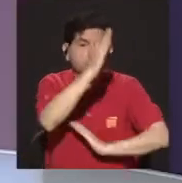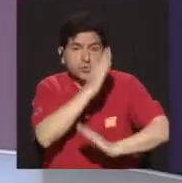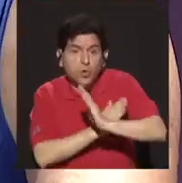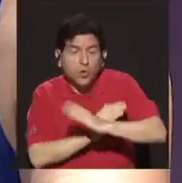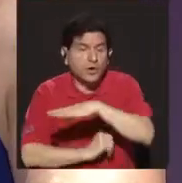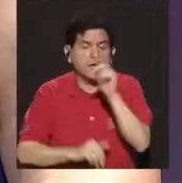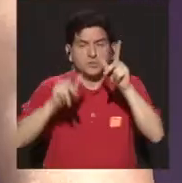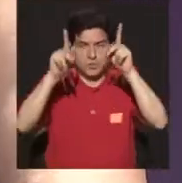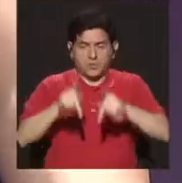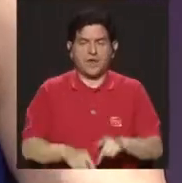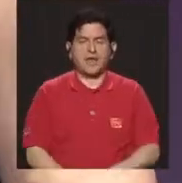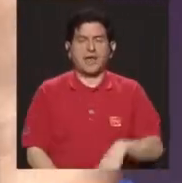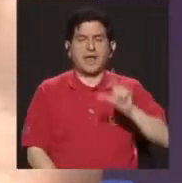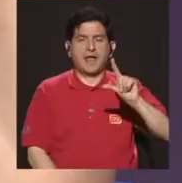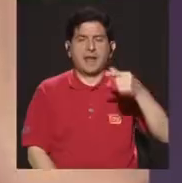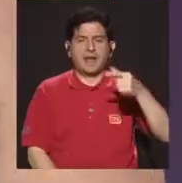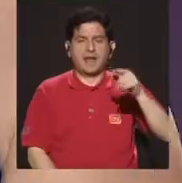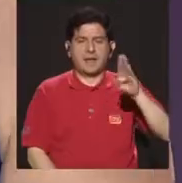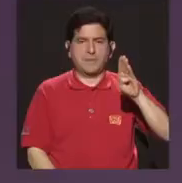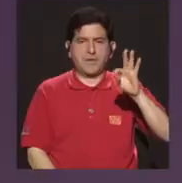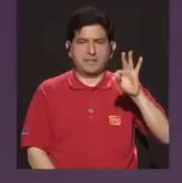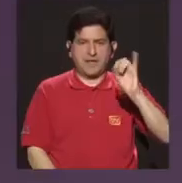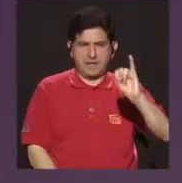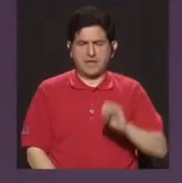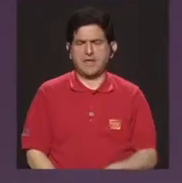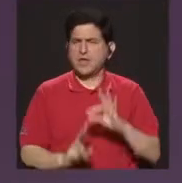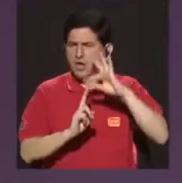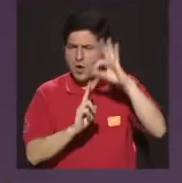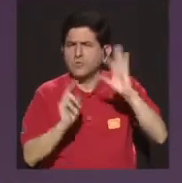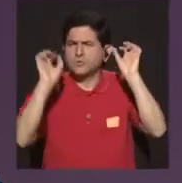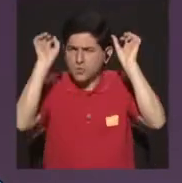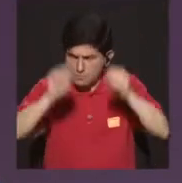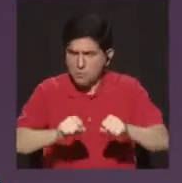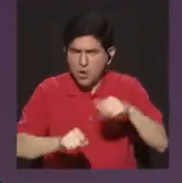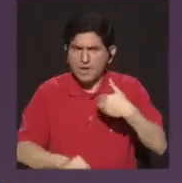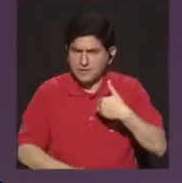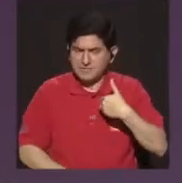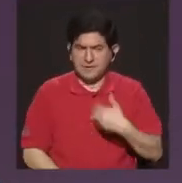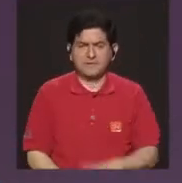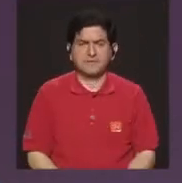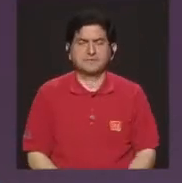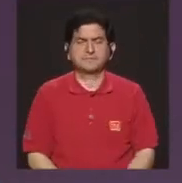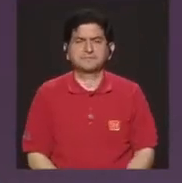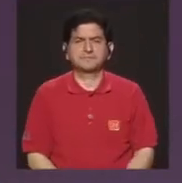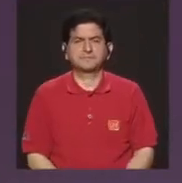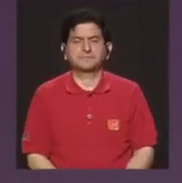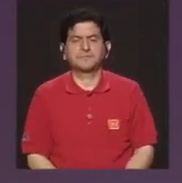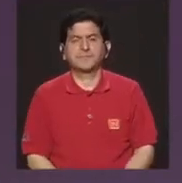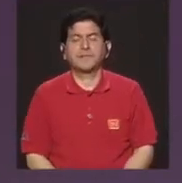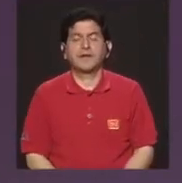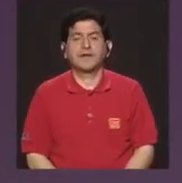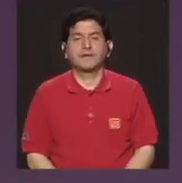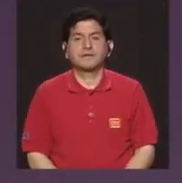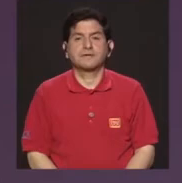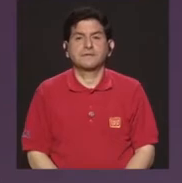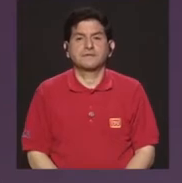espacio para personas lgtb y qué posibilidades habría de que pudieran tener espacios en esa bueno al generar